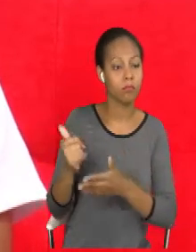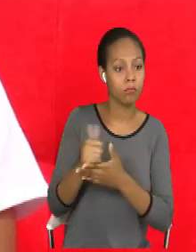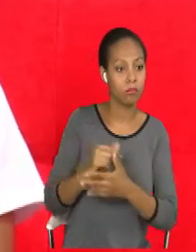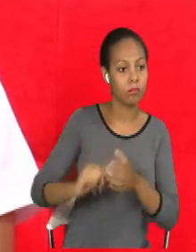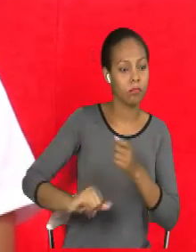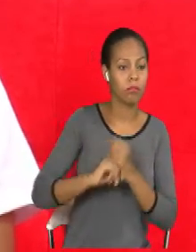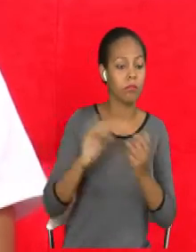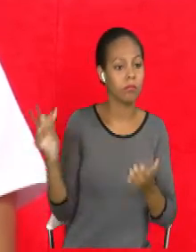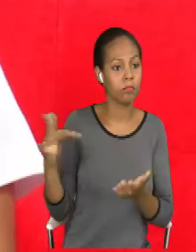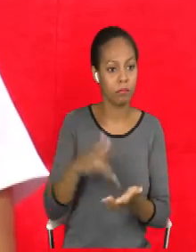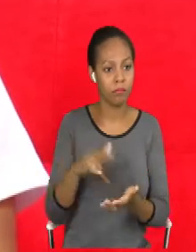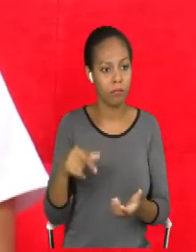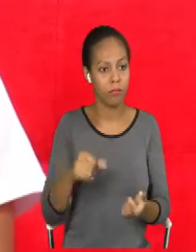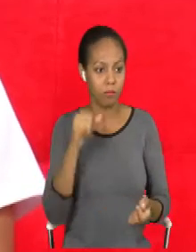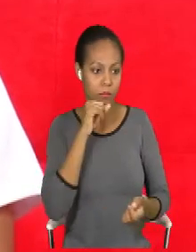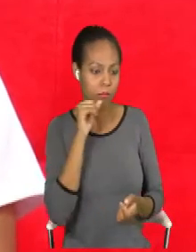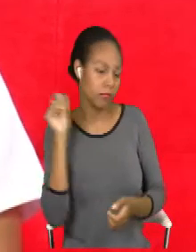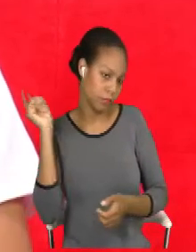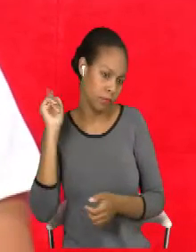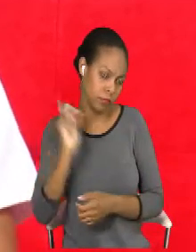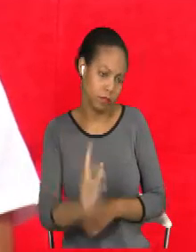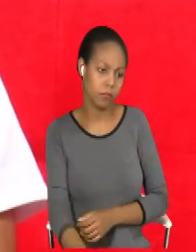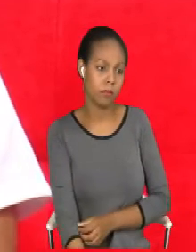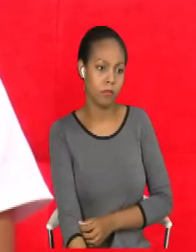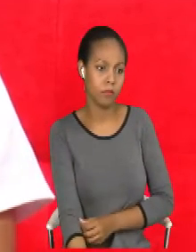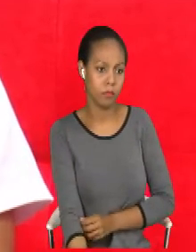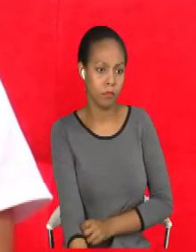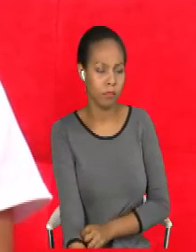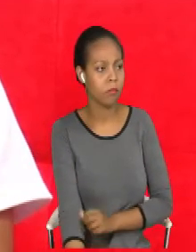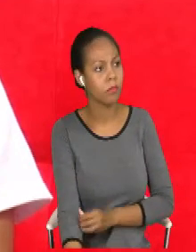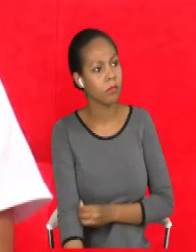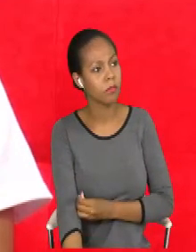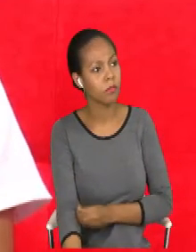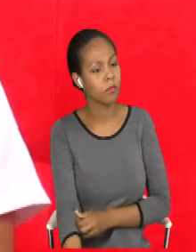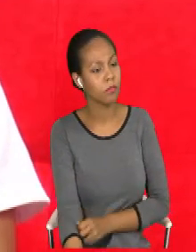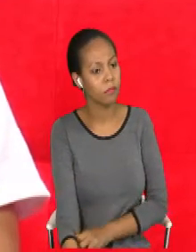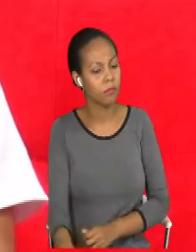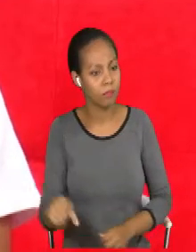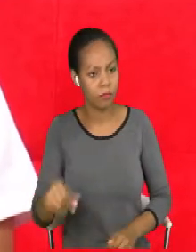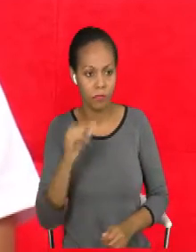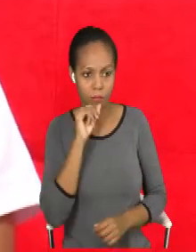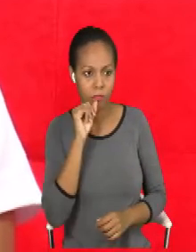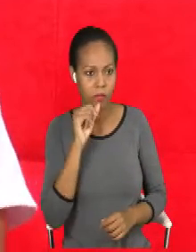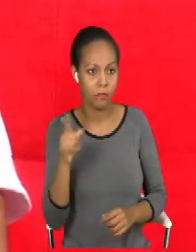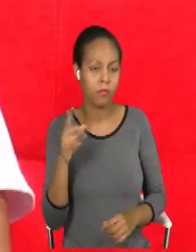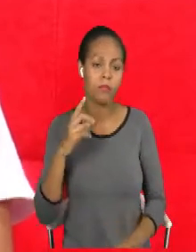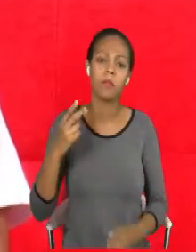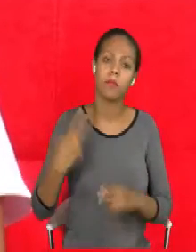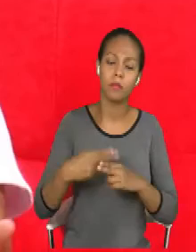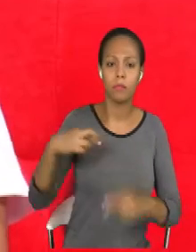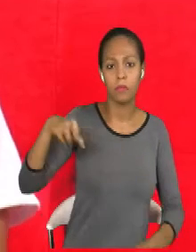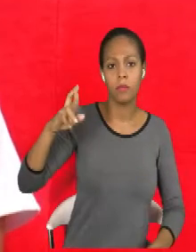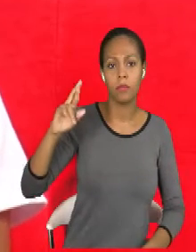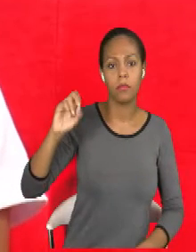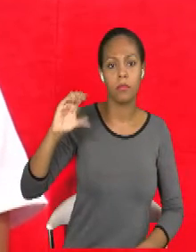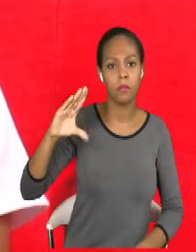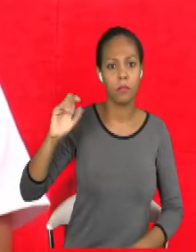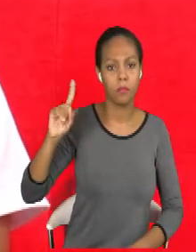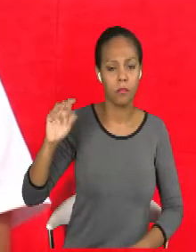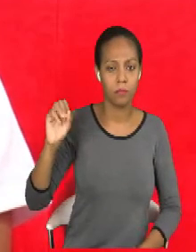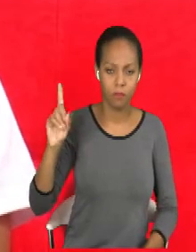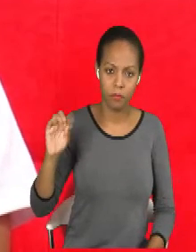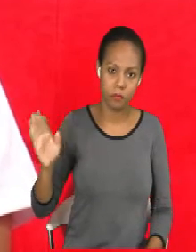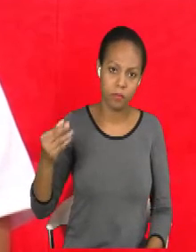aquí a Barranca, que está hace muchos años, pero está fluyendo aquí en Barranca, que se llama Procesos de Vida. Procesos de Vida también está ligado con